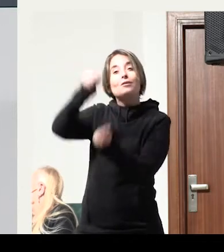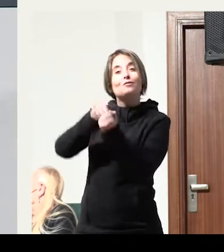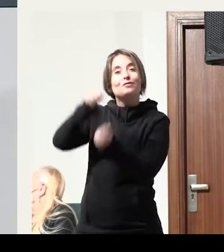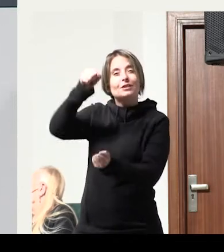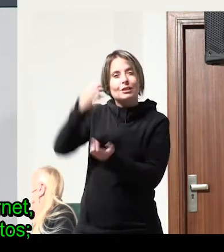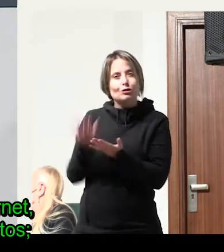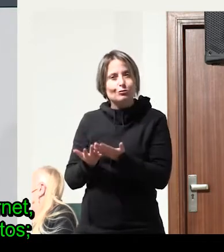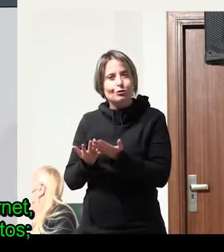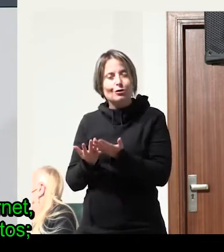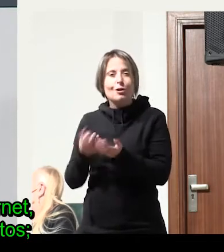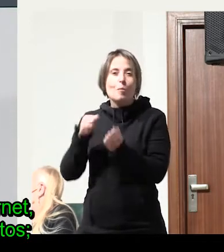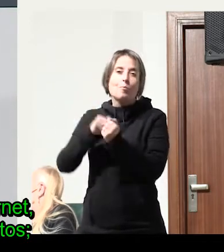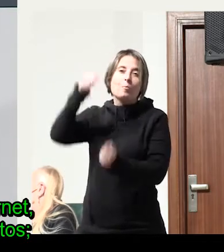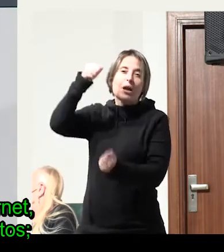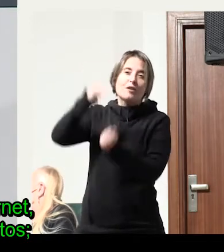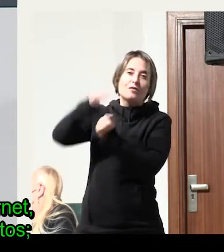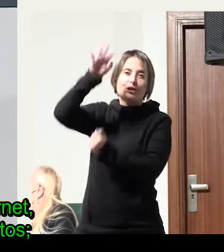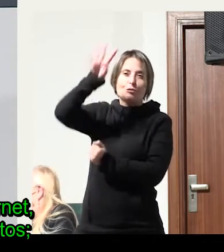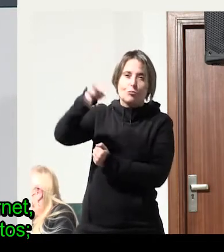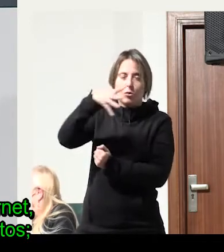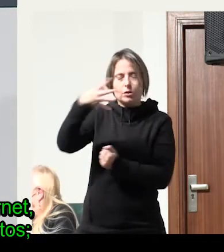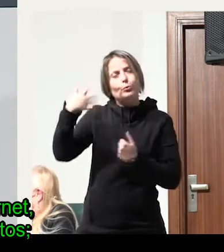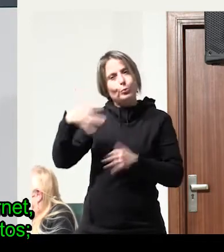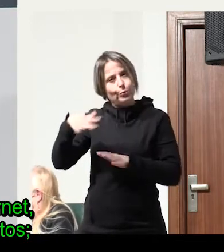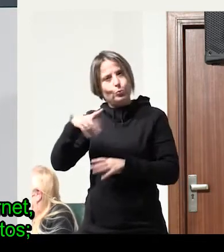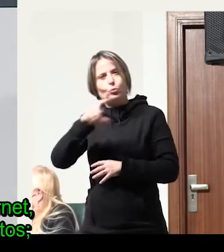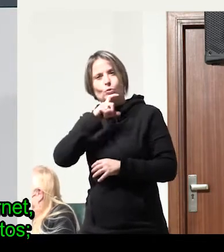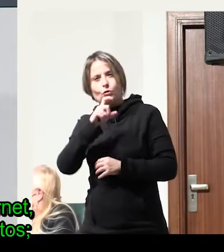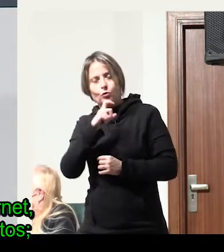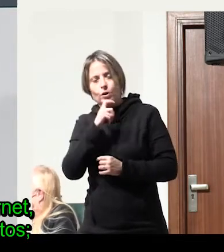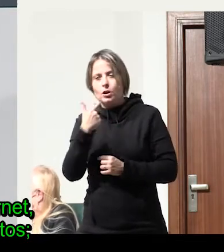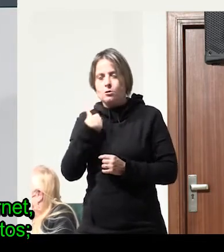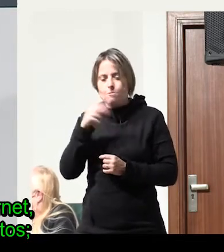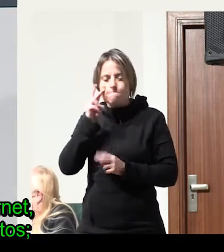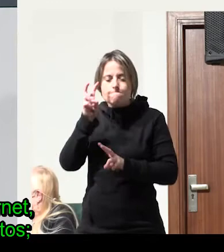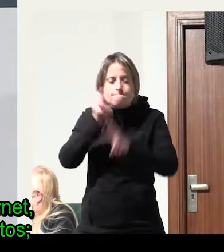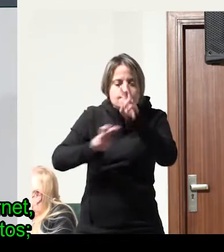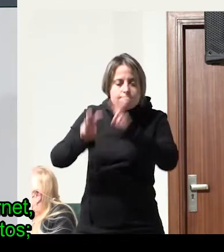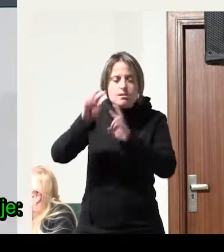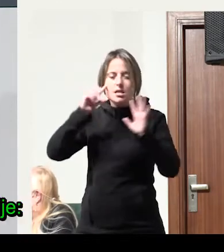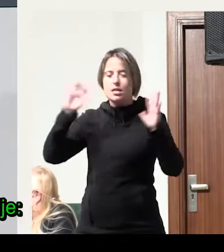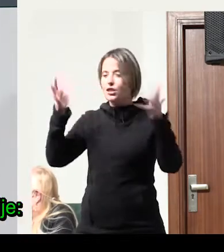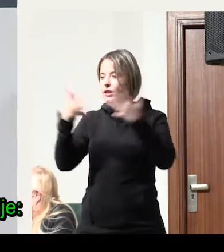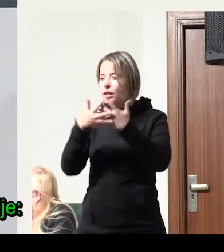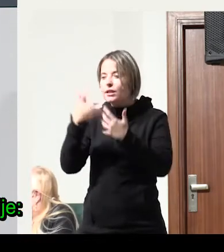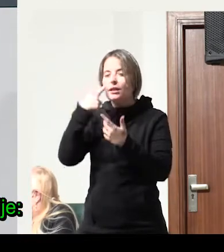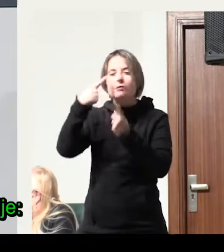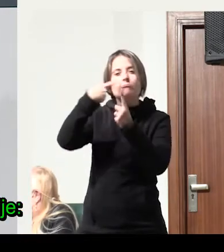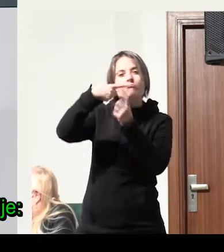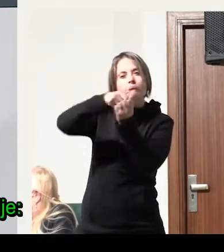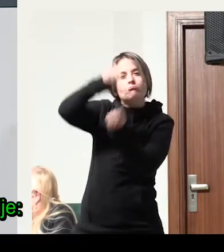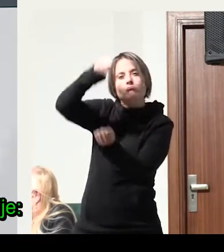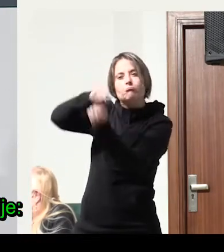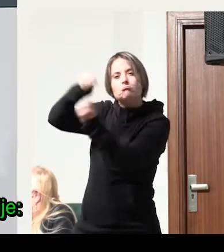manifiesto poético, tenía su dificultad. Miré en internet y miré un poco distintos manifiestos, había cosas muy distintas, y entonces dije, bueno, pues haré el mío,